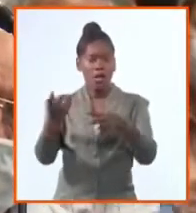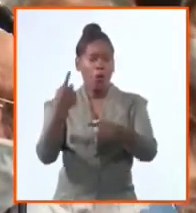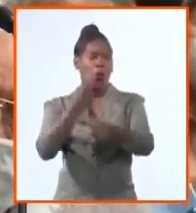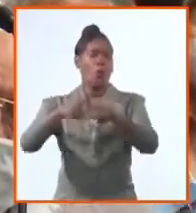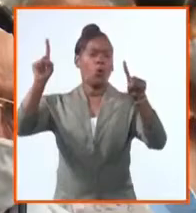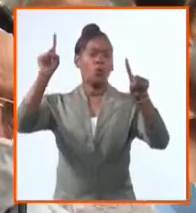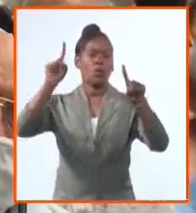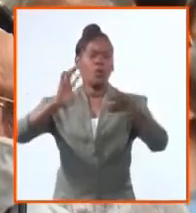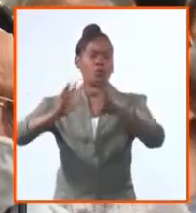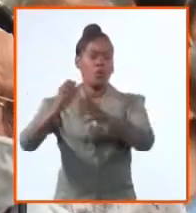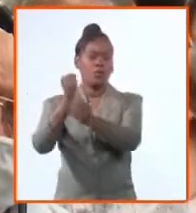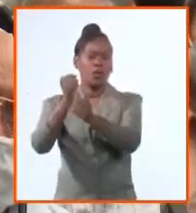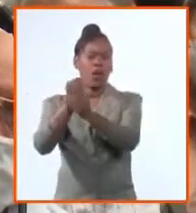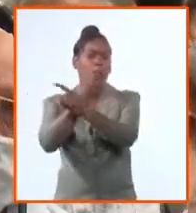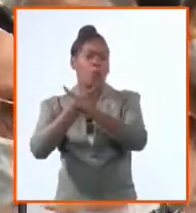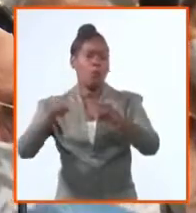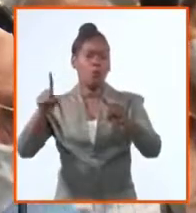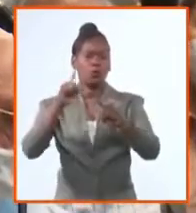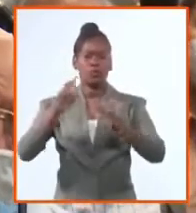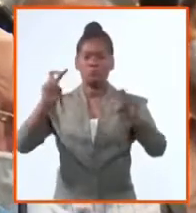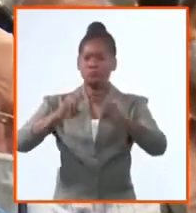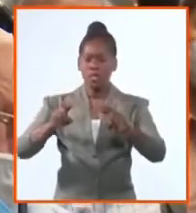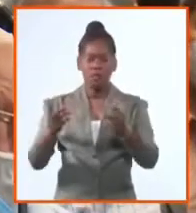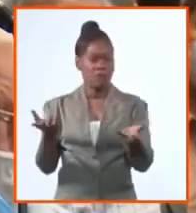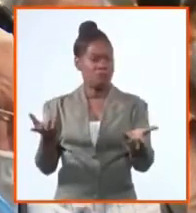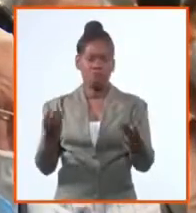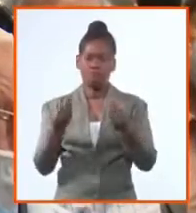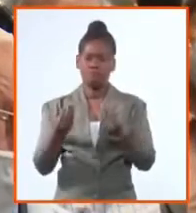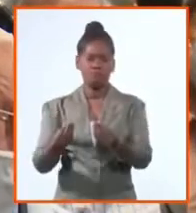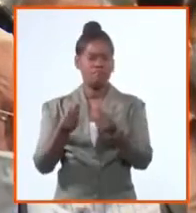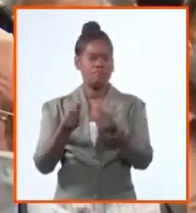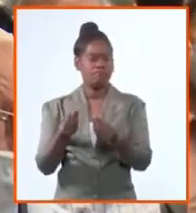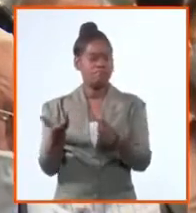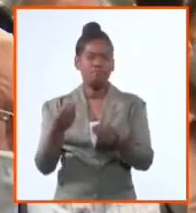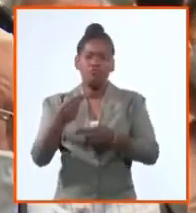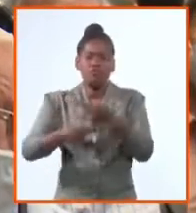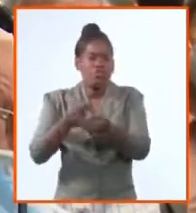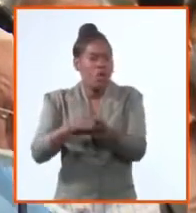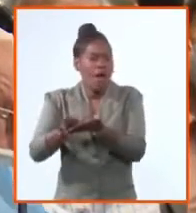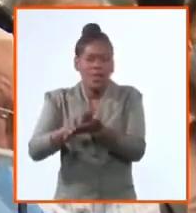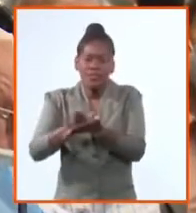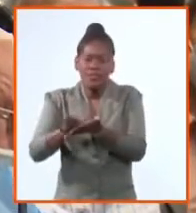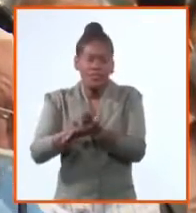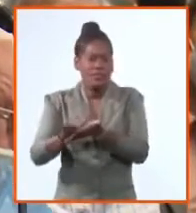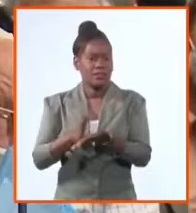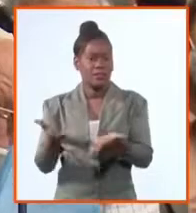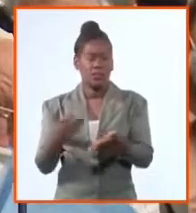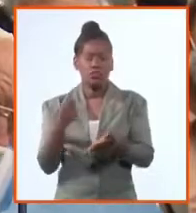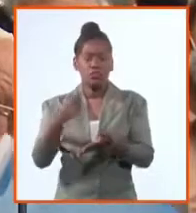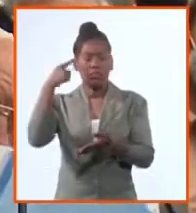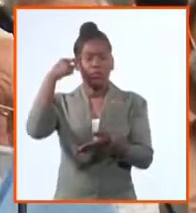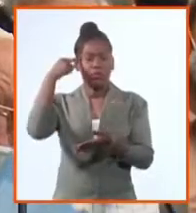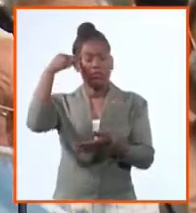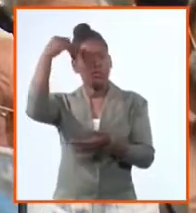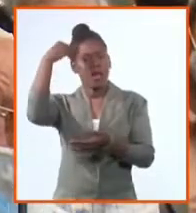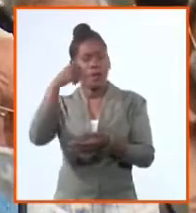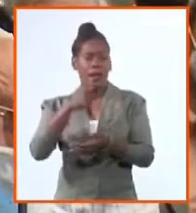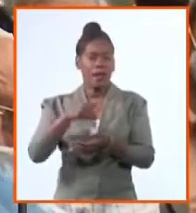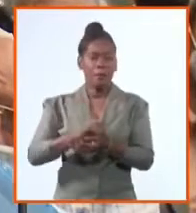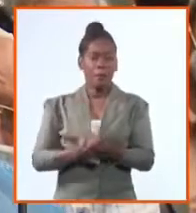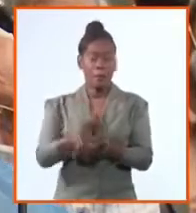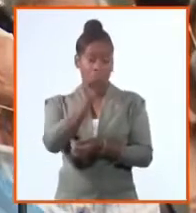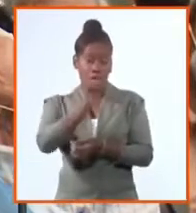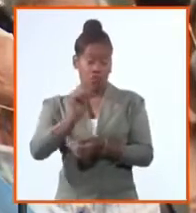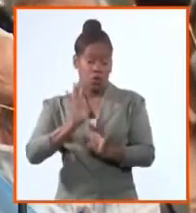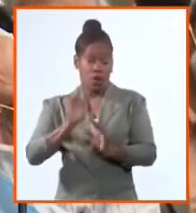como en el resto del país, es una cifra a preocuparse. No nos preocupemos solamente por la cantidad de profesionales que supuestamente pensamos que salen